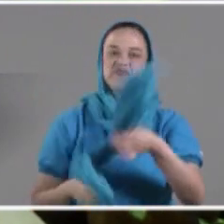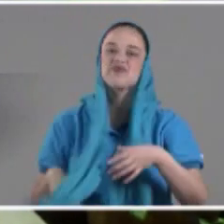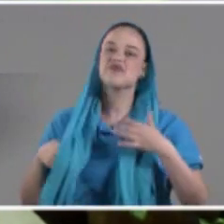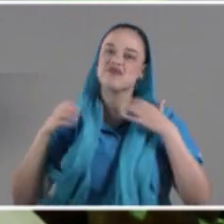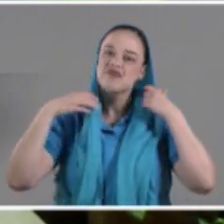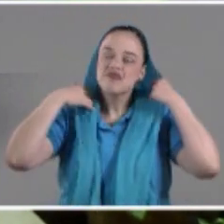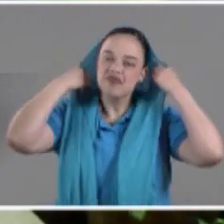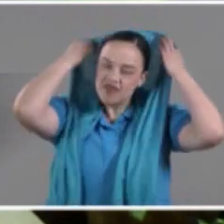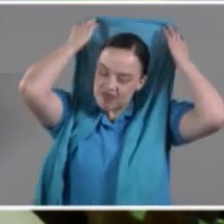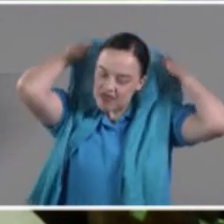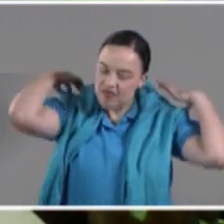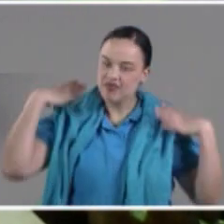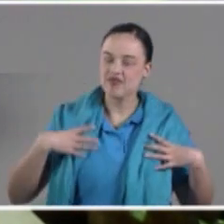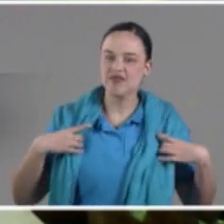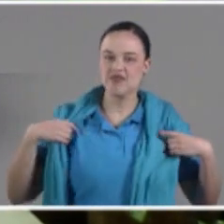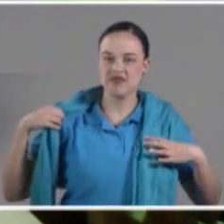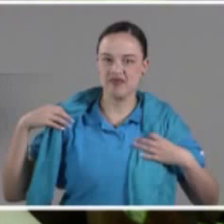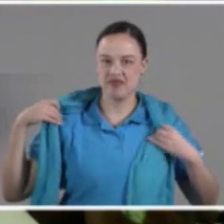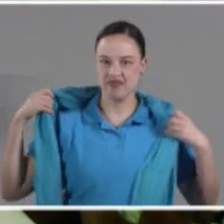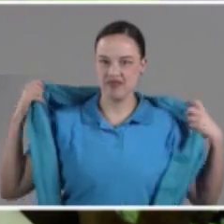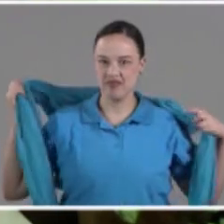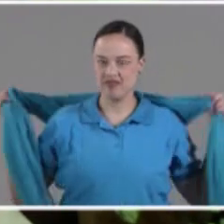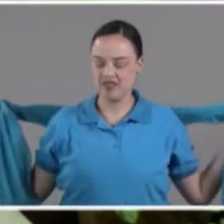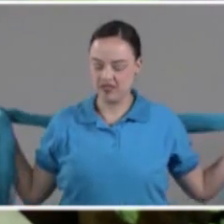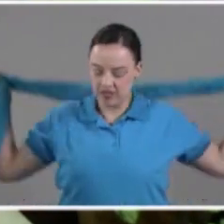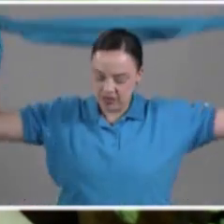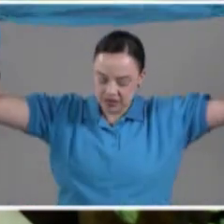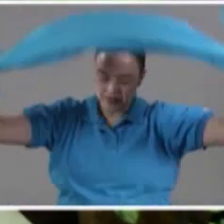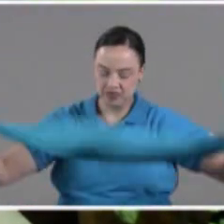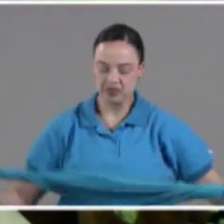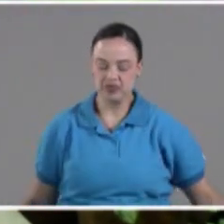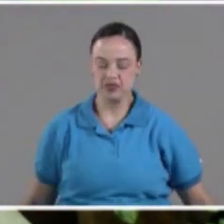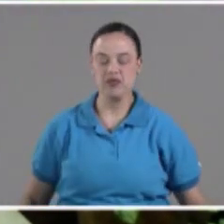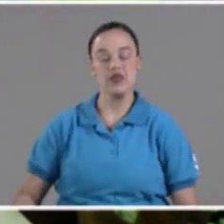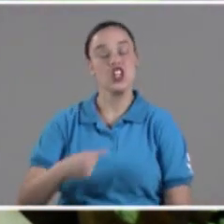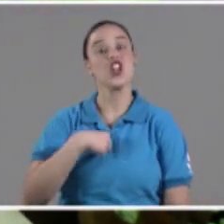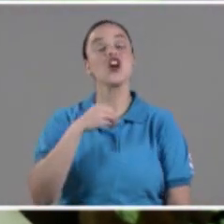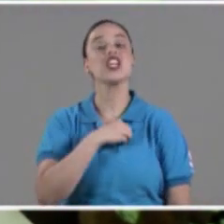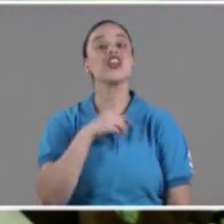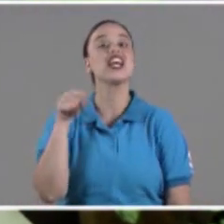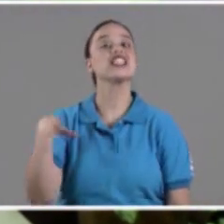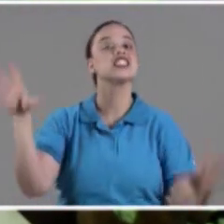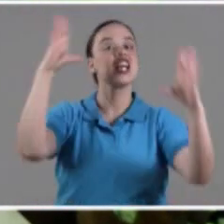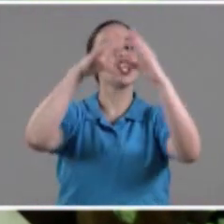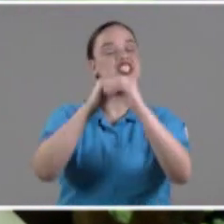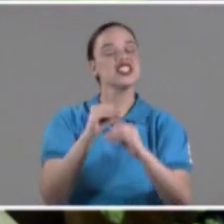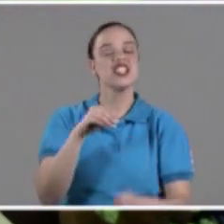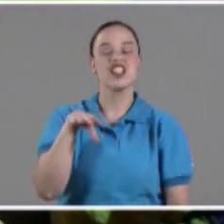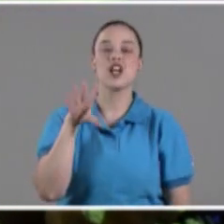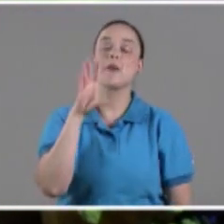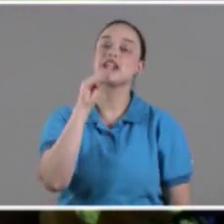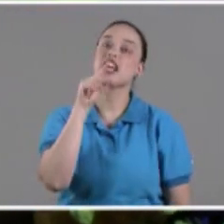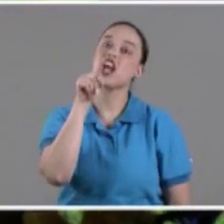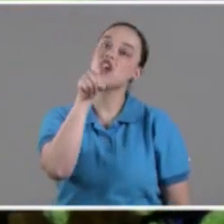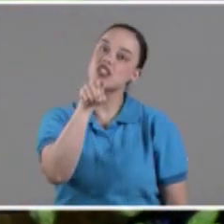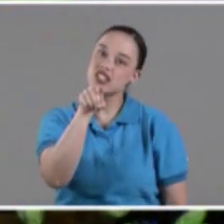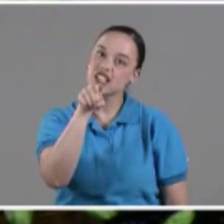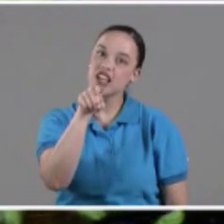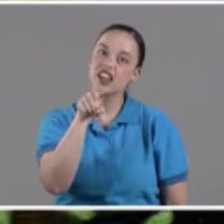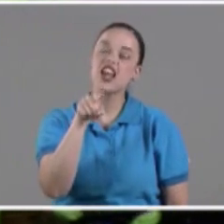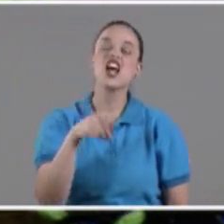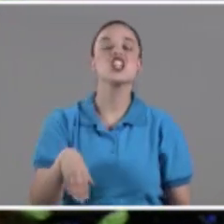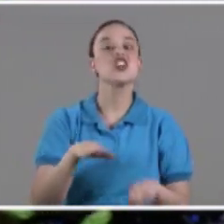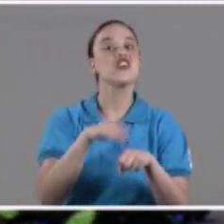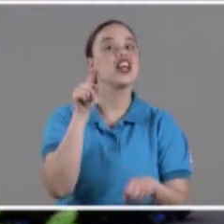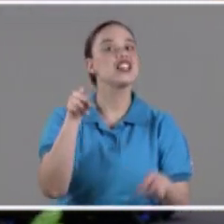Bueno yo quisiera en esta noche platicarle a usted acerca de